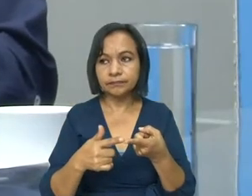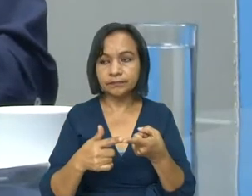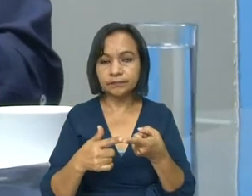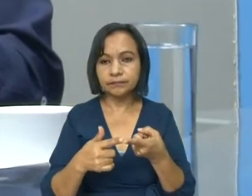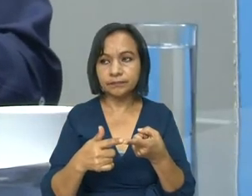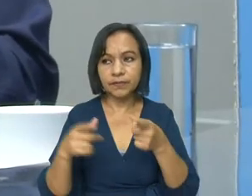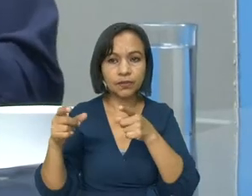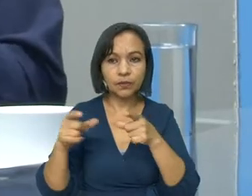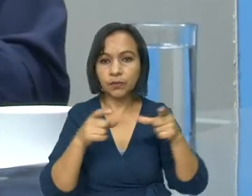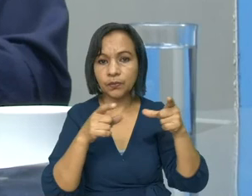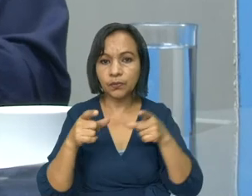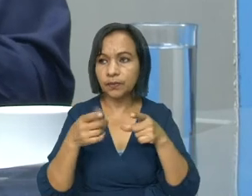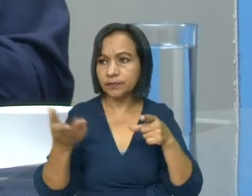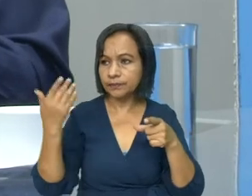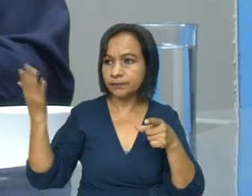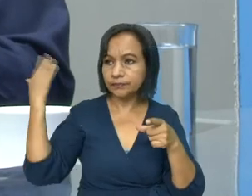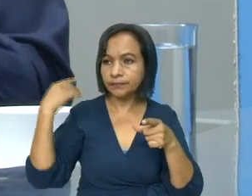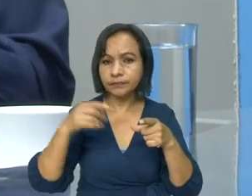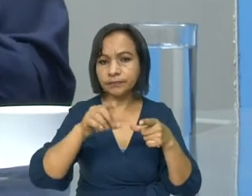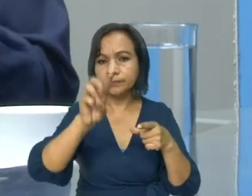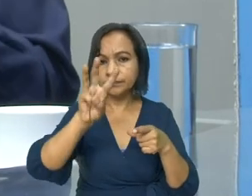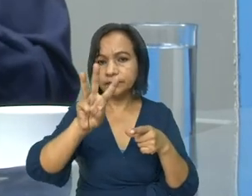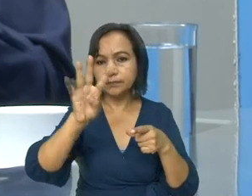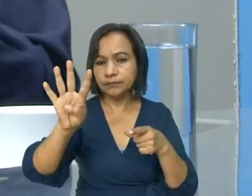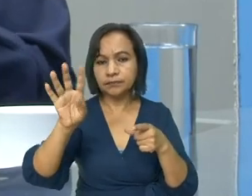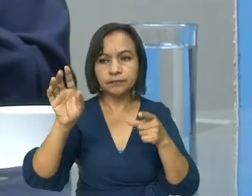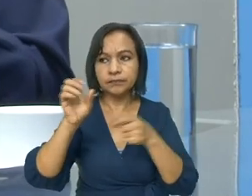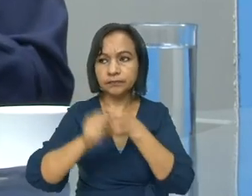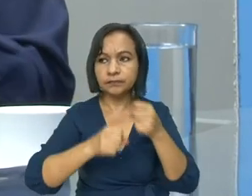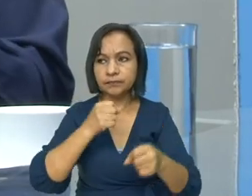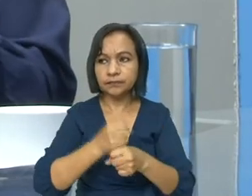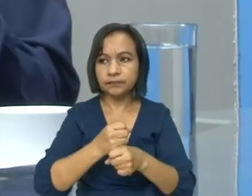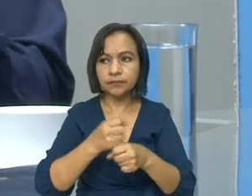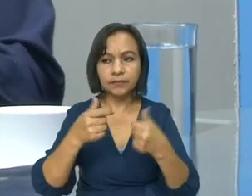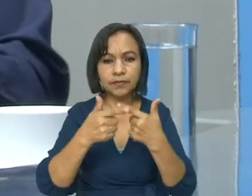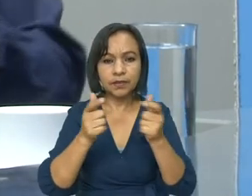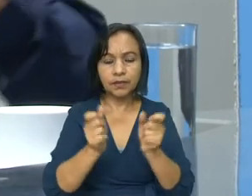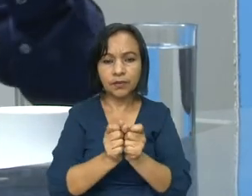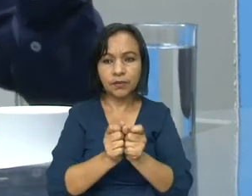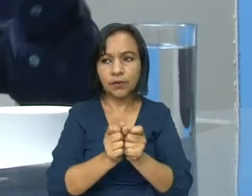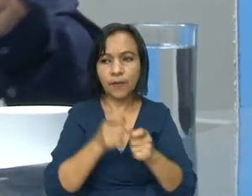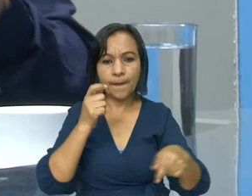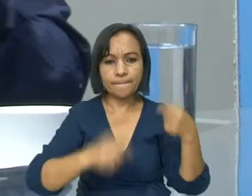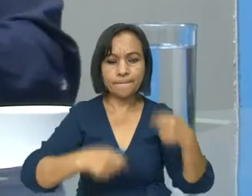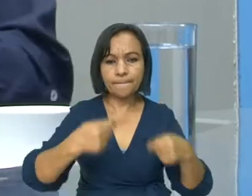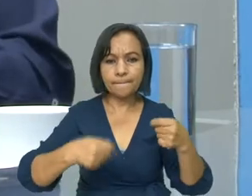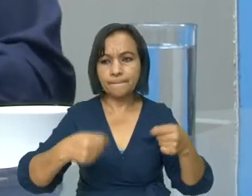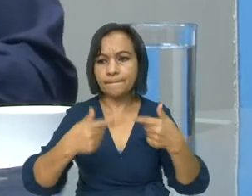en un cumpleaños, pues, una persona que estaba cumpliendo 34 años llevó un grupito con una batería,